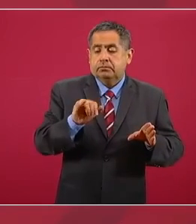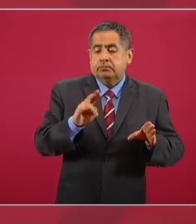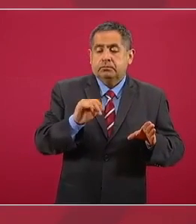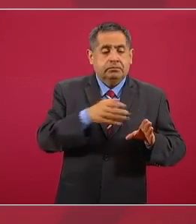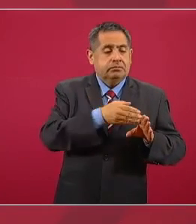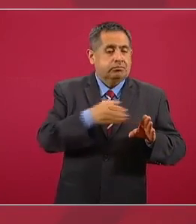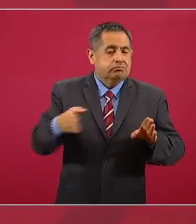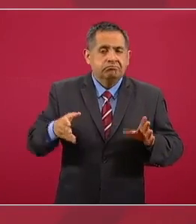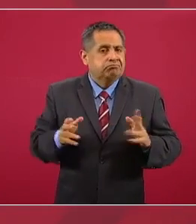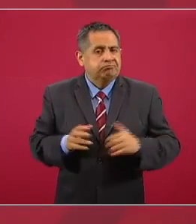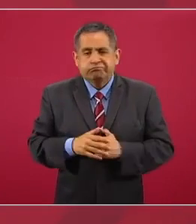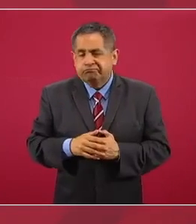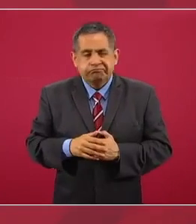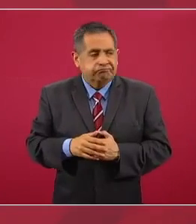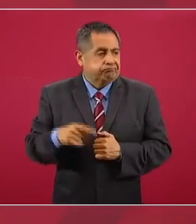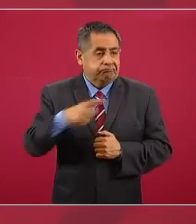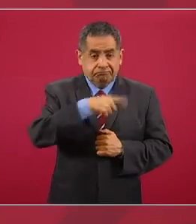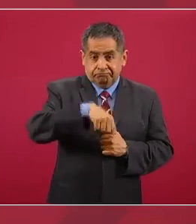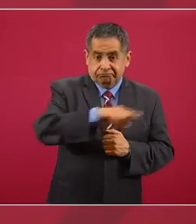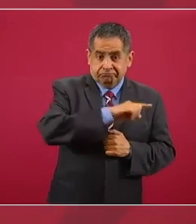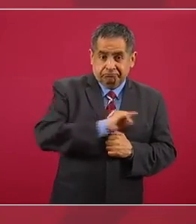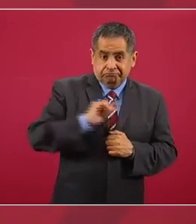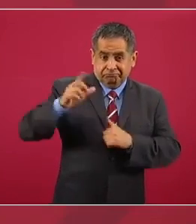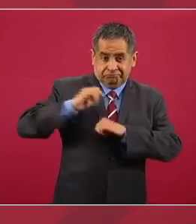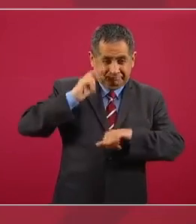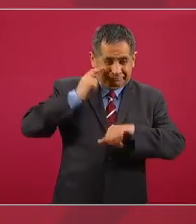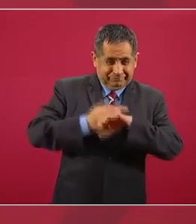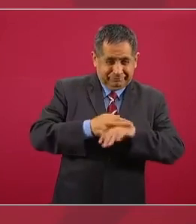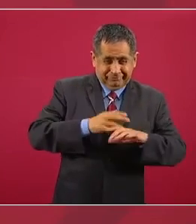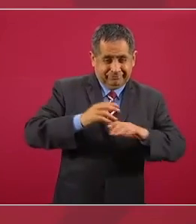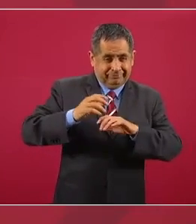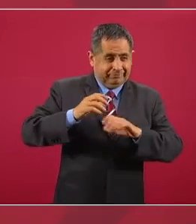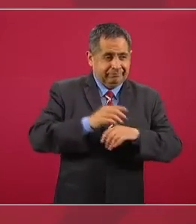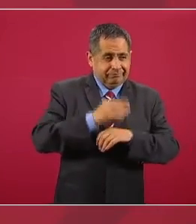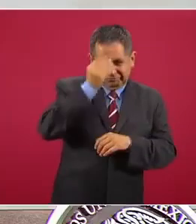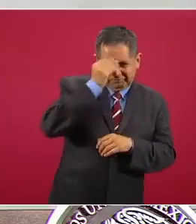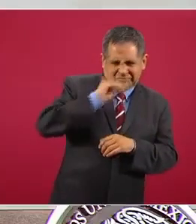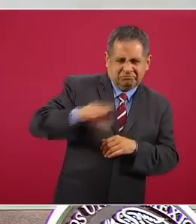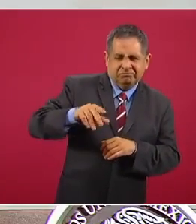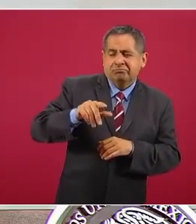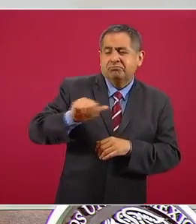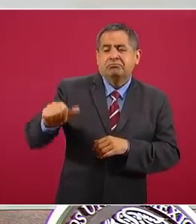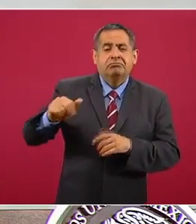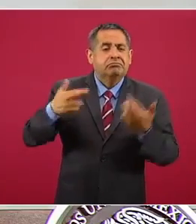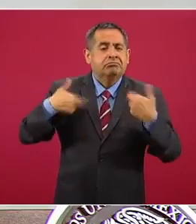se empeñaron las autoridades en menospreciar